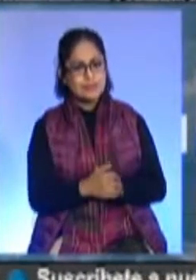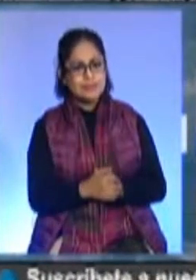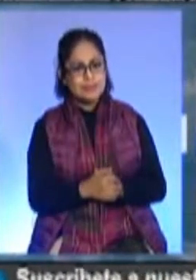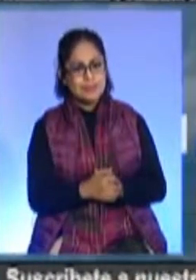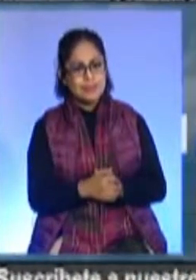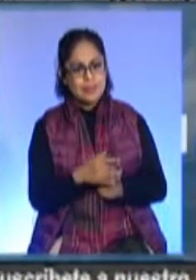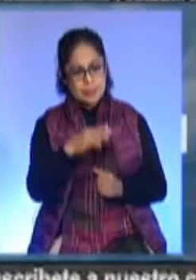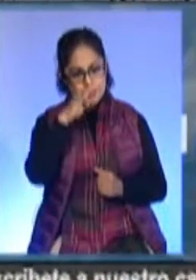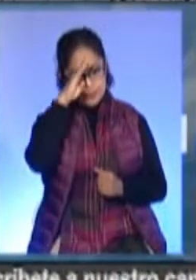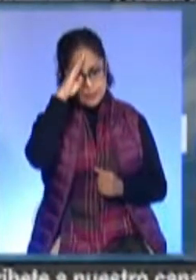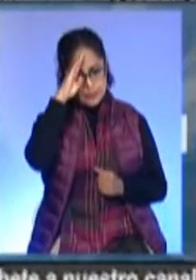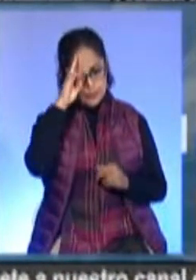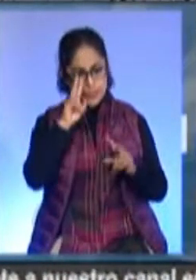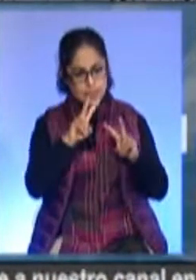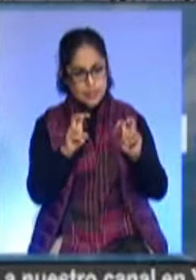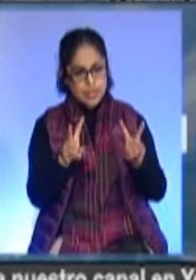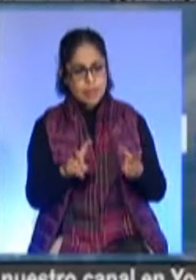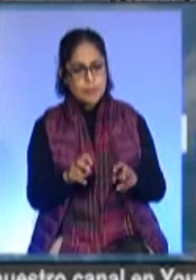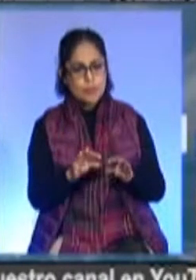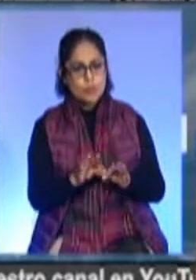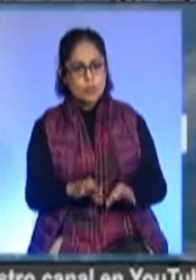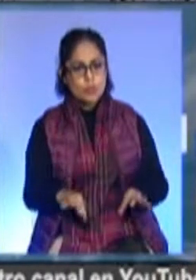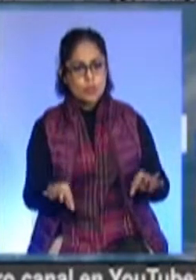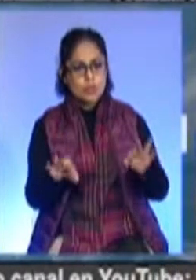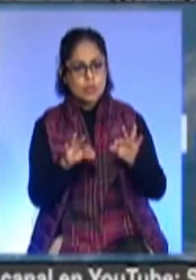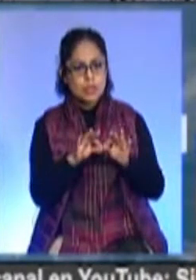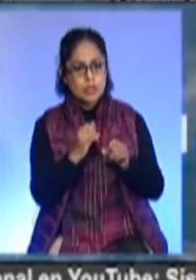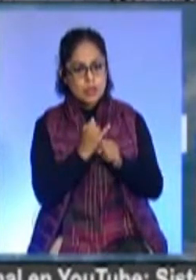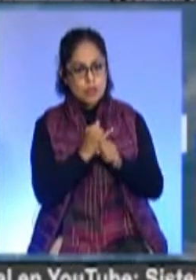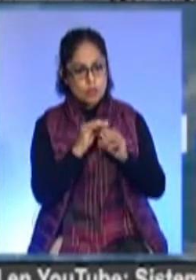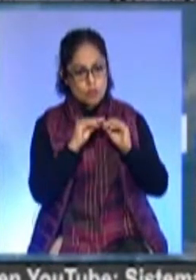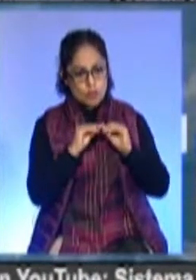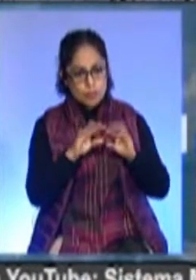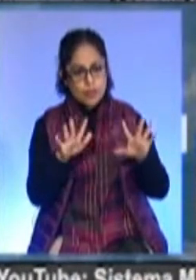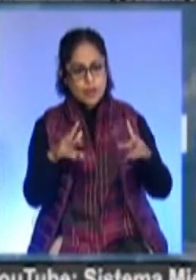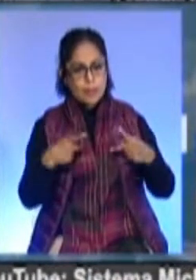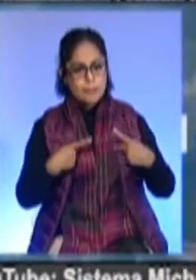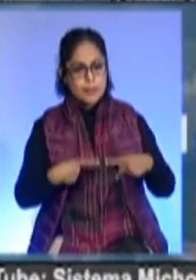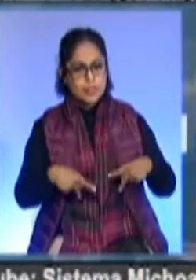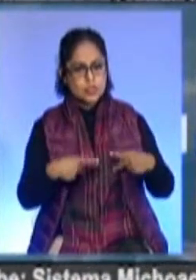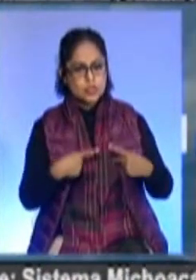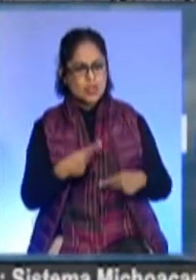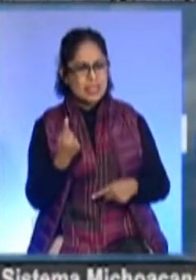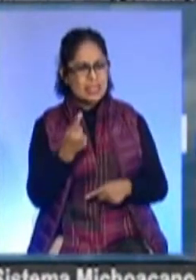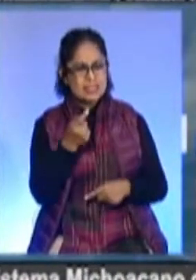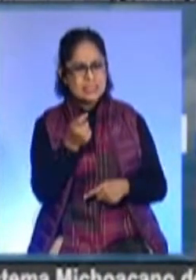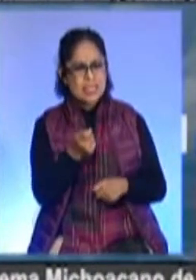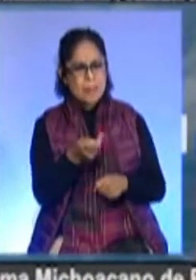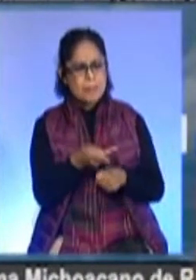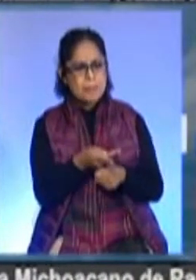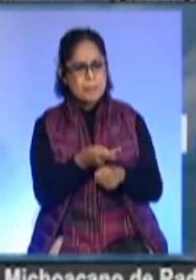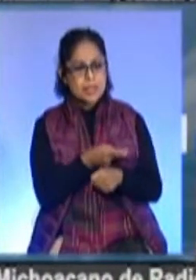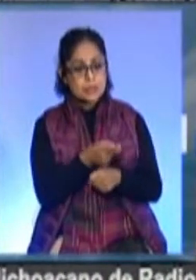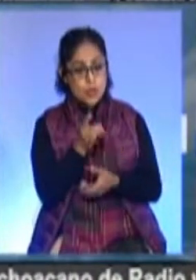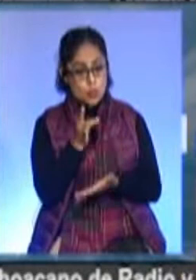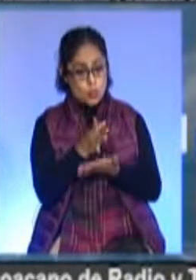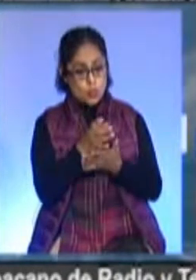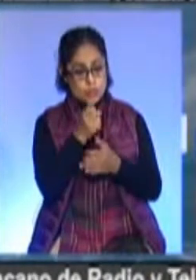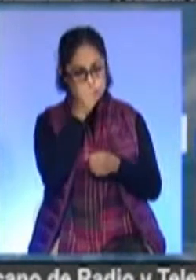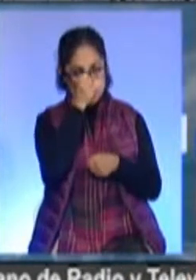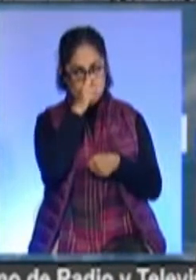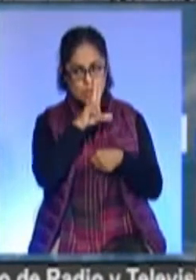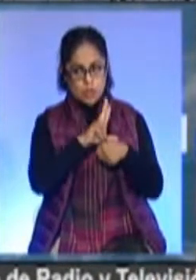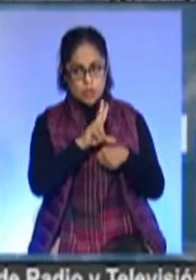pues considerar el tema tan importante de informar a la gente, informar qué es lo que está sucediendo, no solo desde la Secretaría, sino de